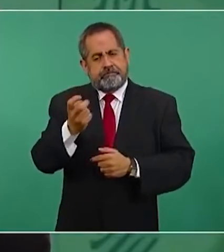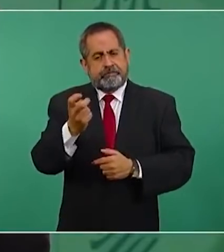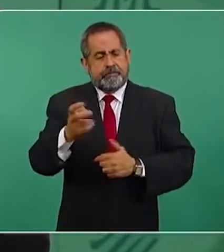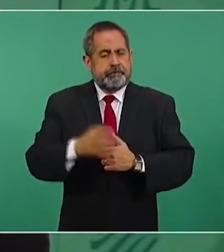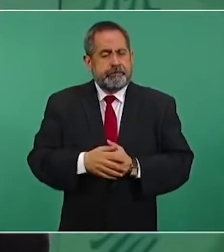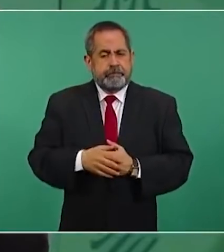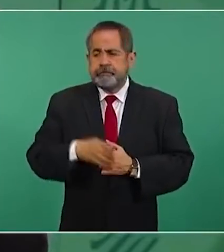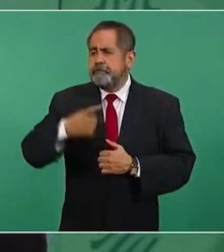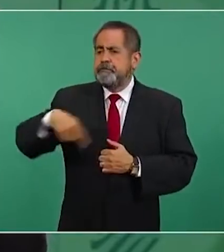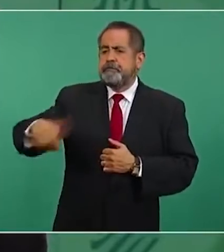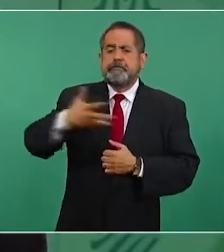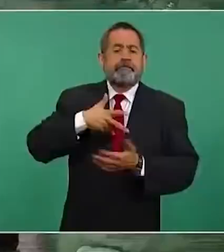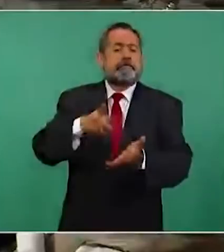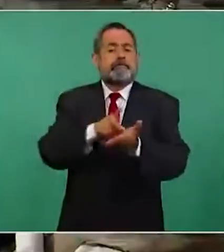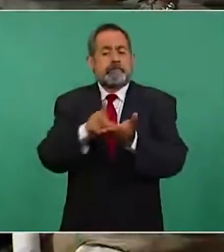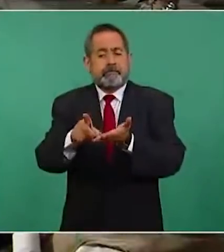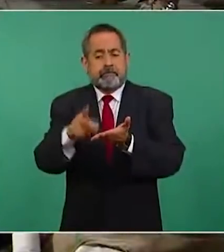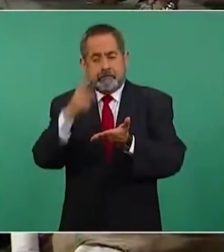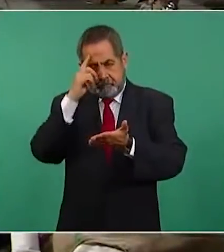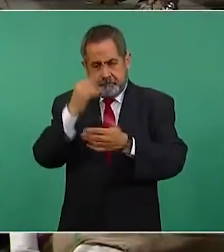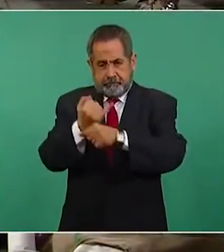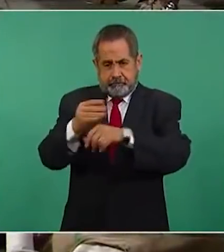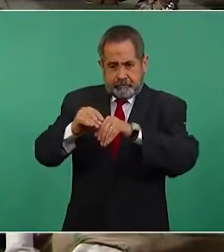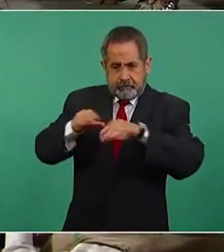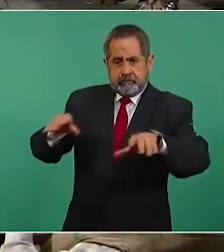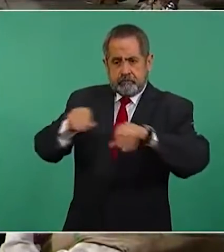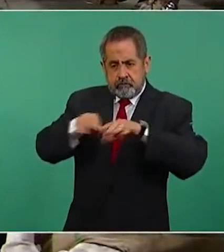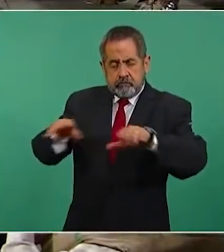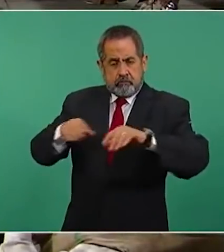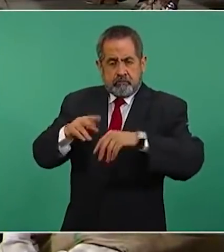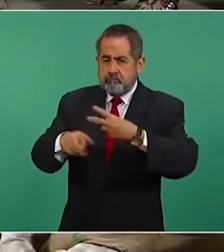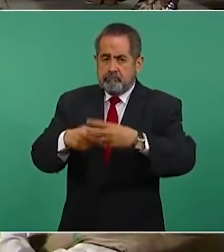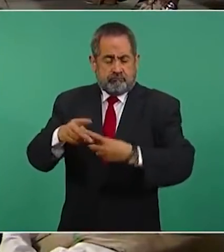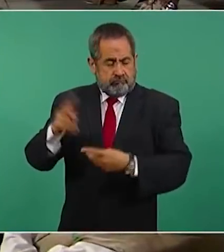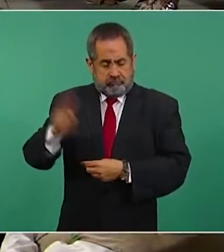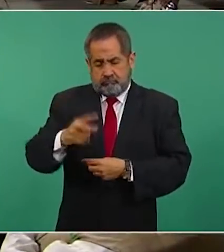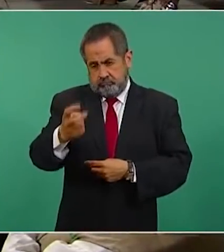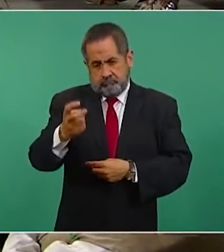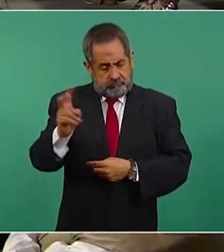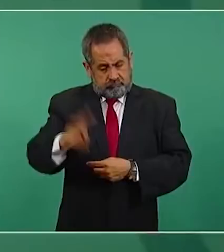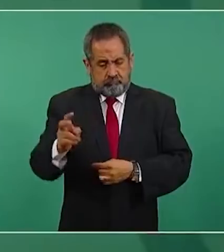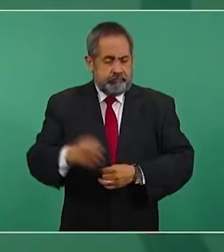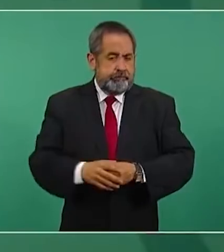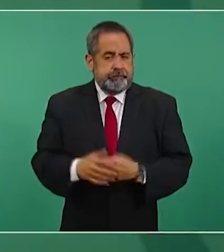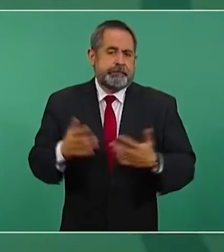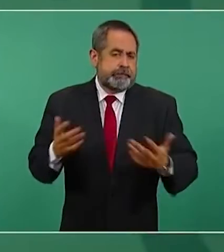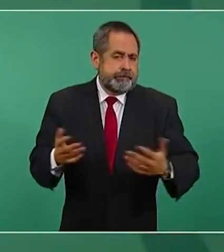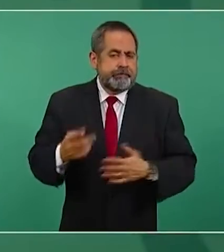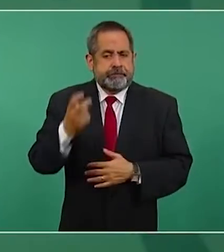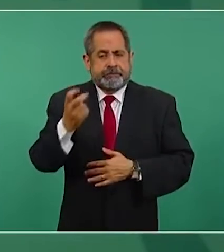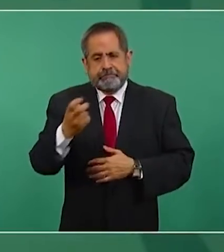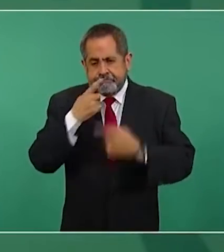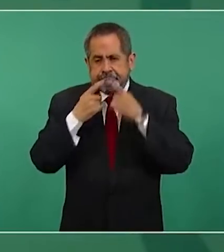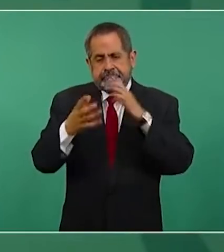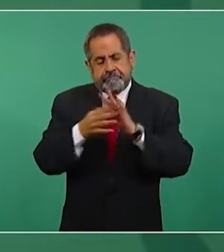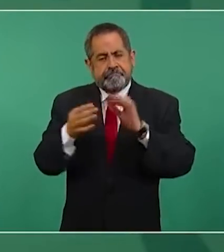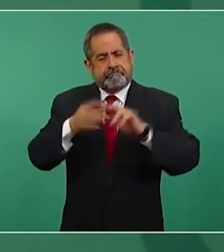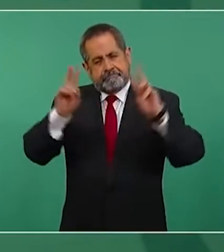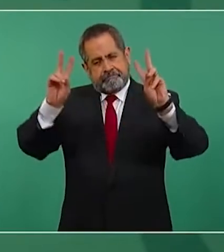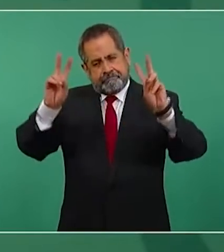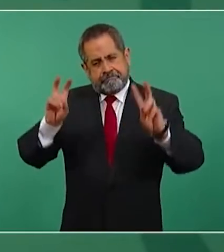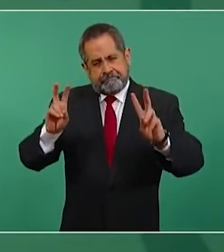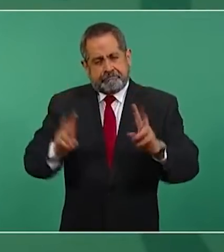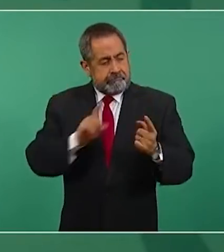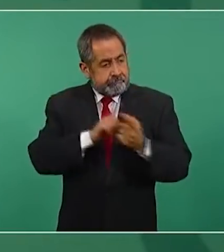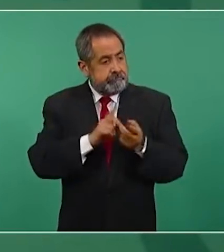el derecho a la información que sea alguna realidad entonces hablamos de este tema yo creo